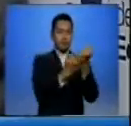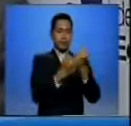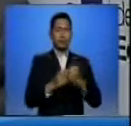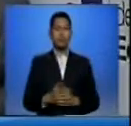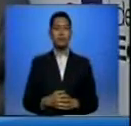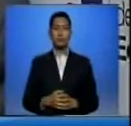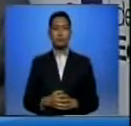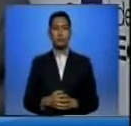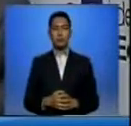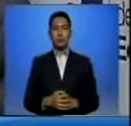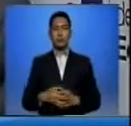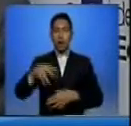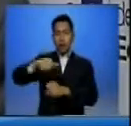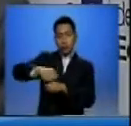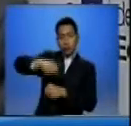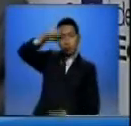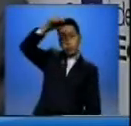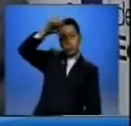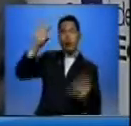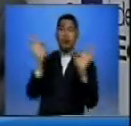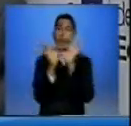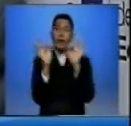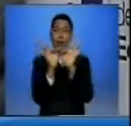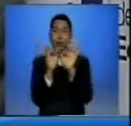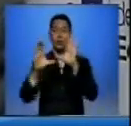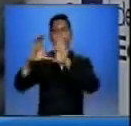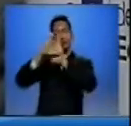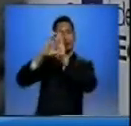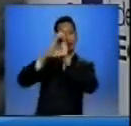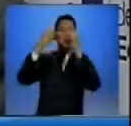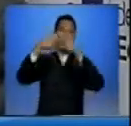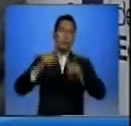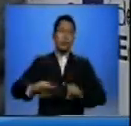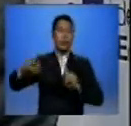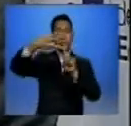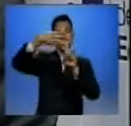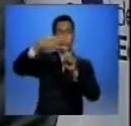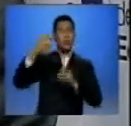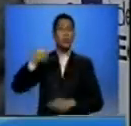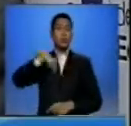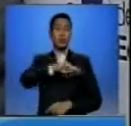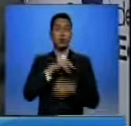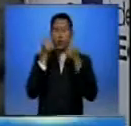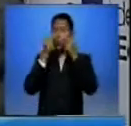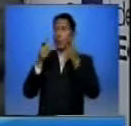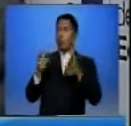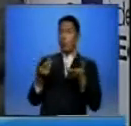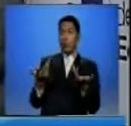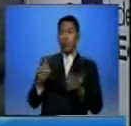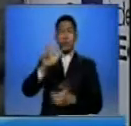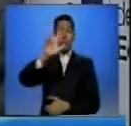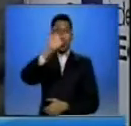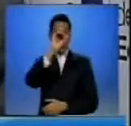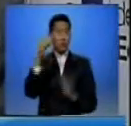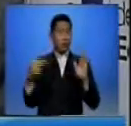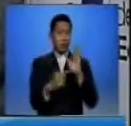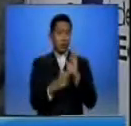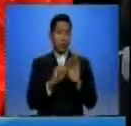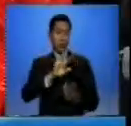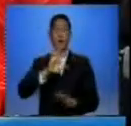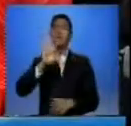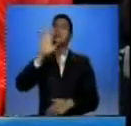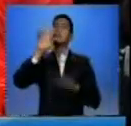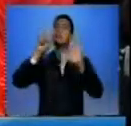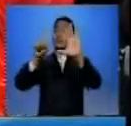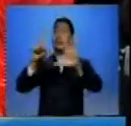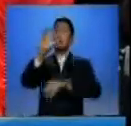banners redes sociales pero nos llevamos de resultado una gran sorpresa no fueron sólo 30.000 hablamos del doble